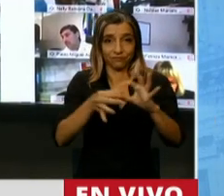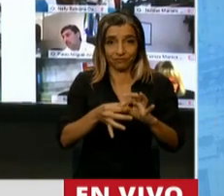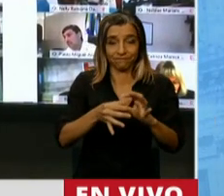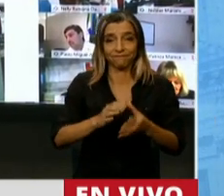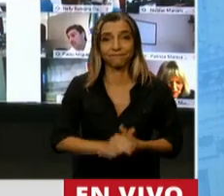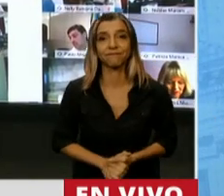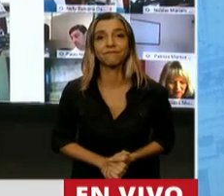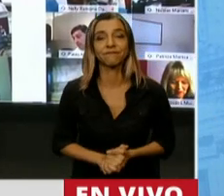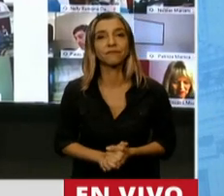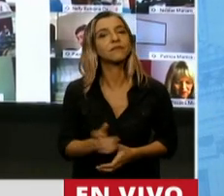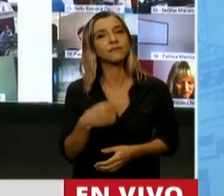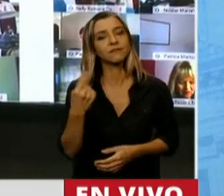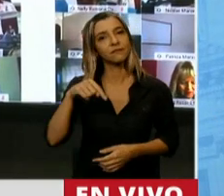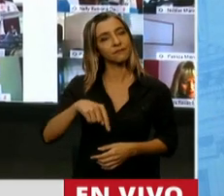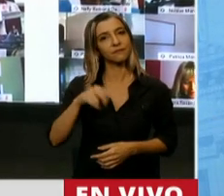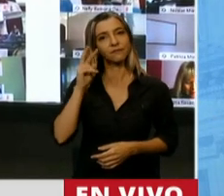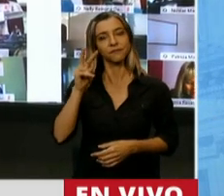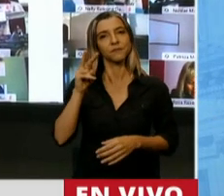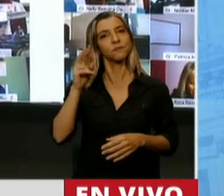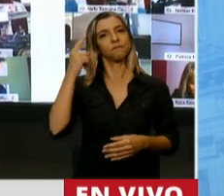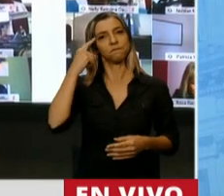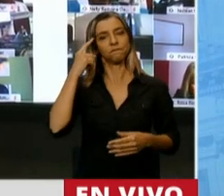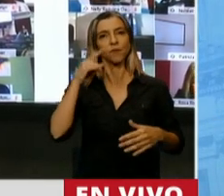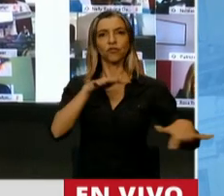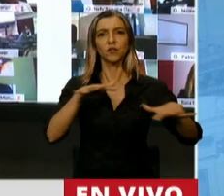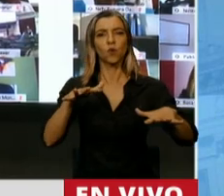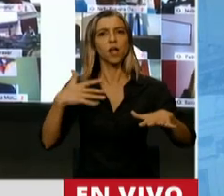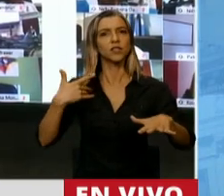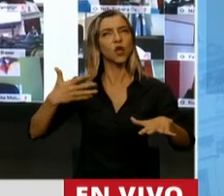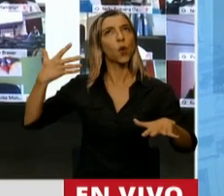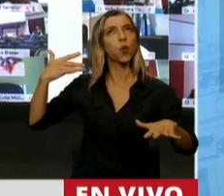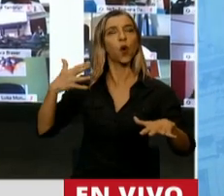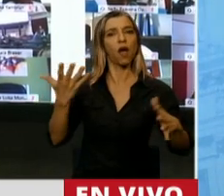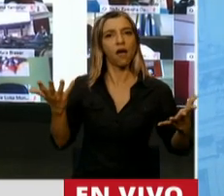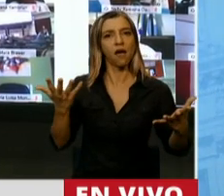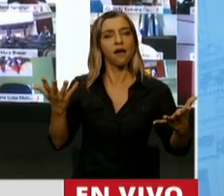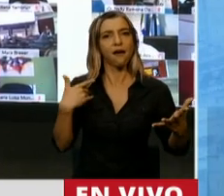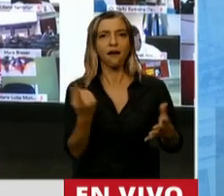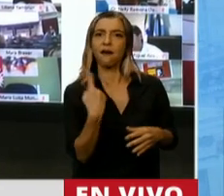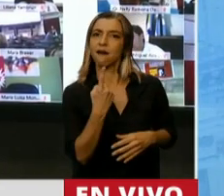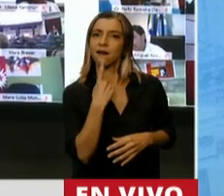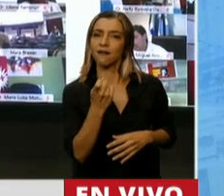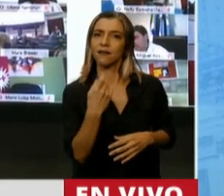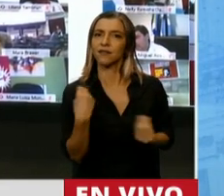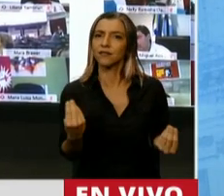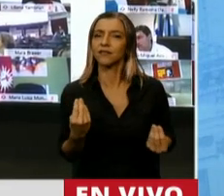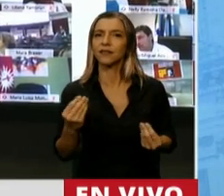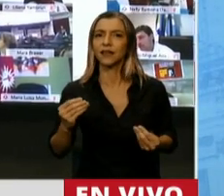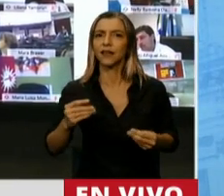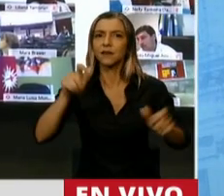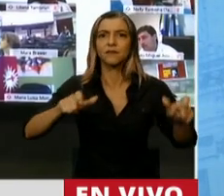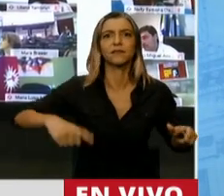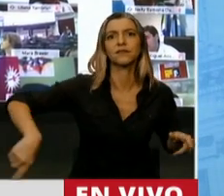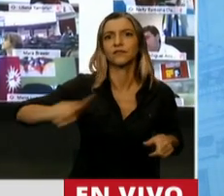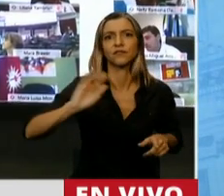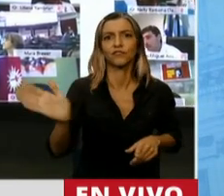Ahora, esto hoy tenemos una mirada idílica, porque da la sensación de que todos acompañaron esa política de derechos humanos o